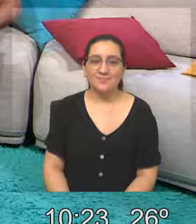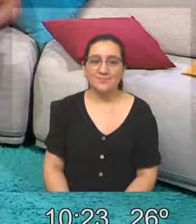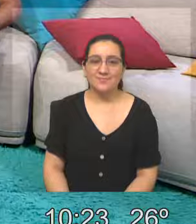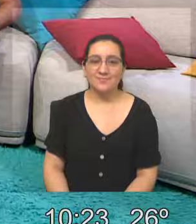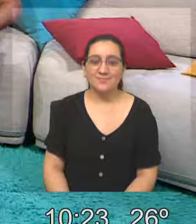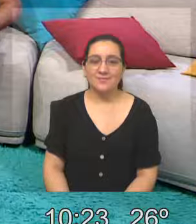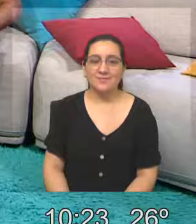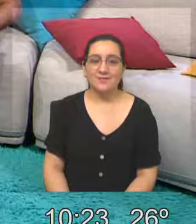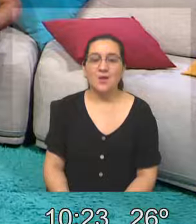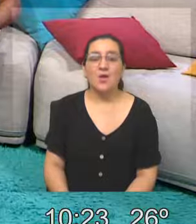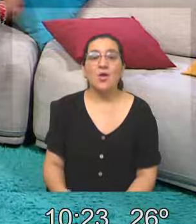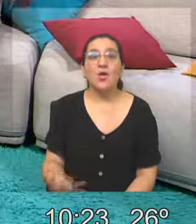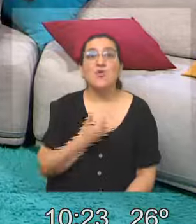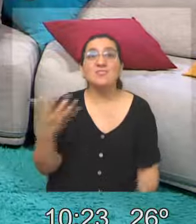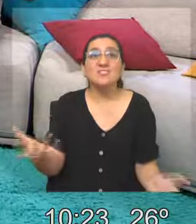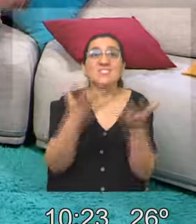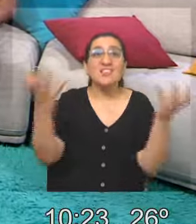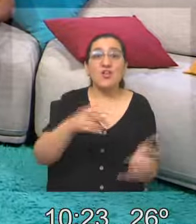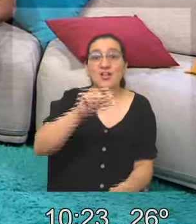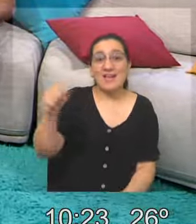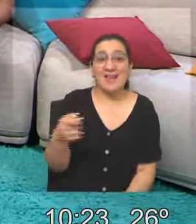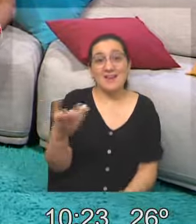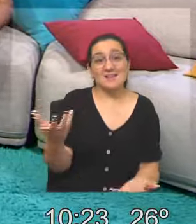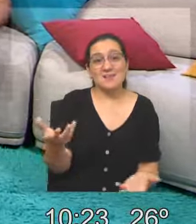se prendió fuego el canal?